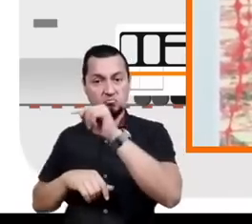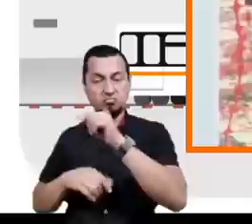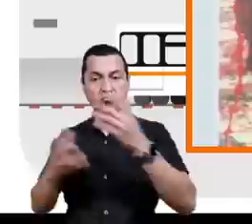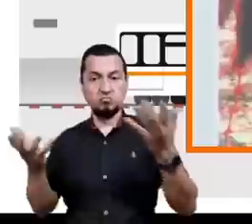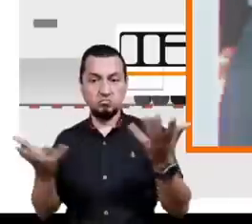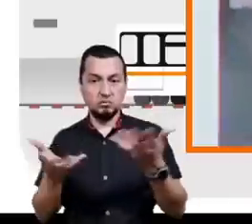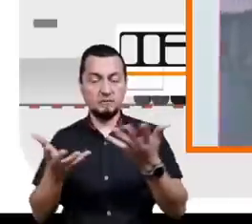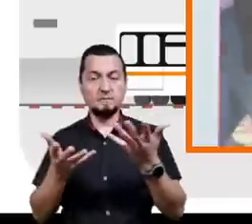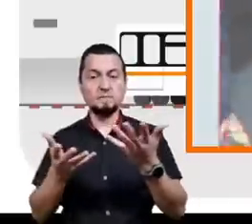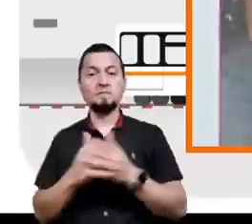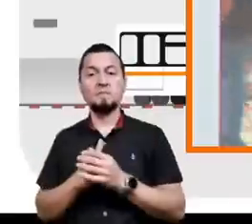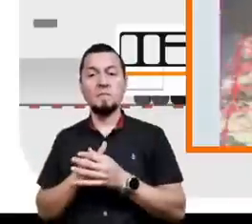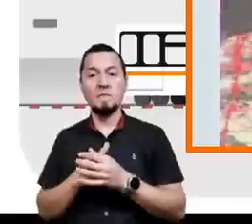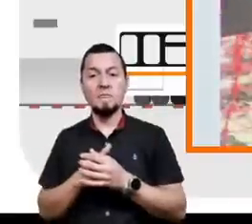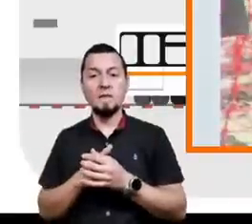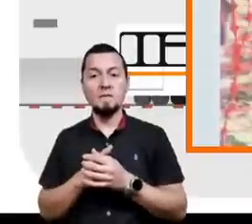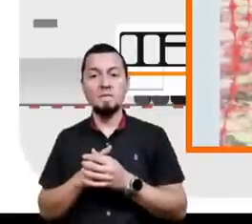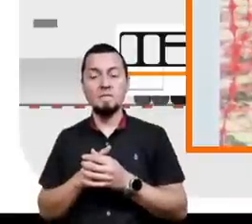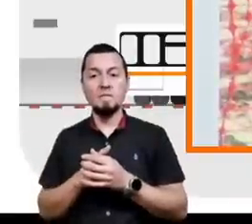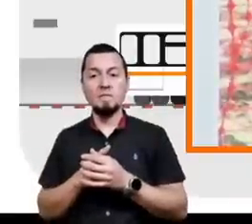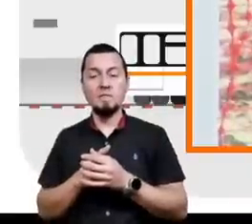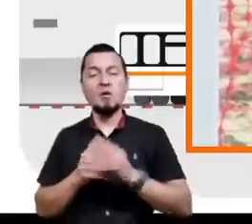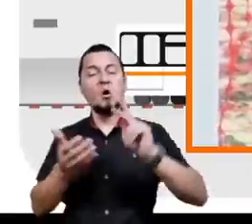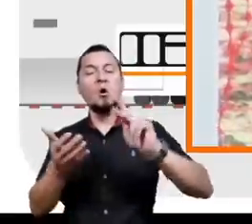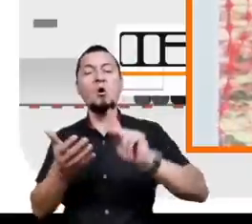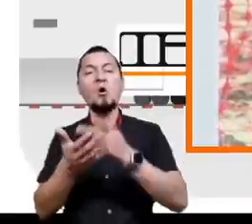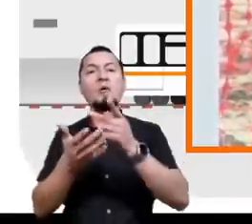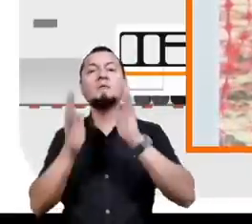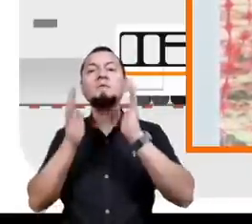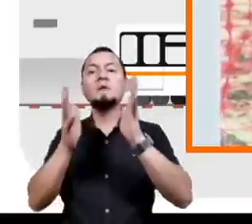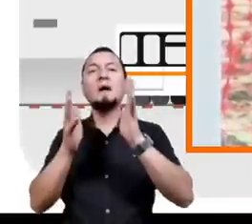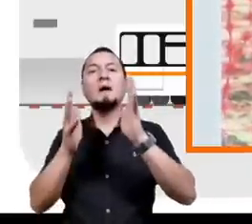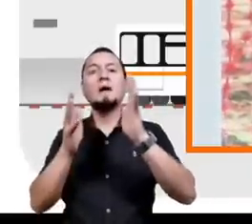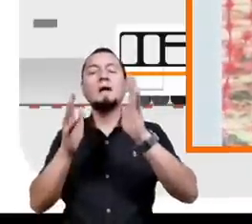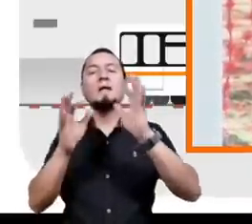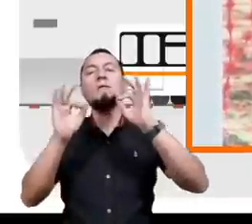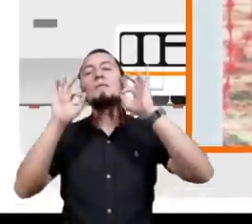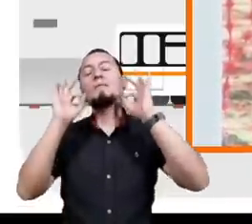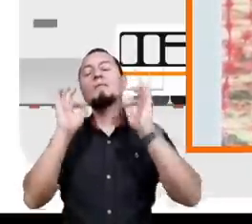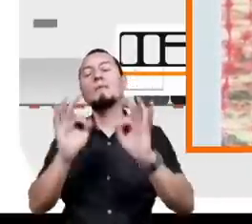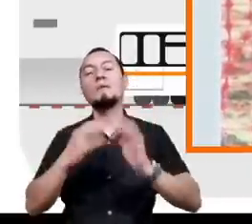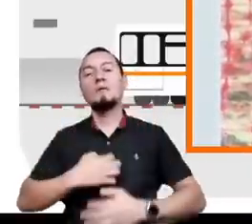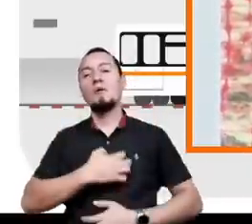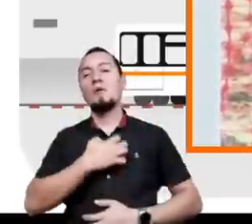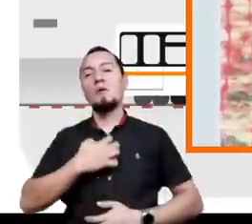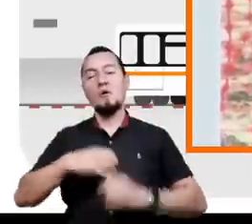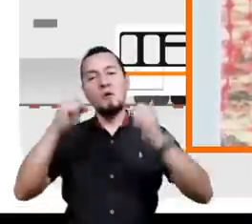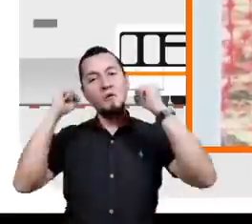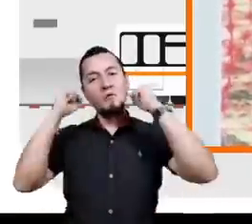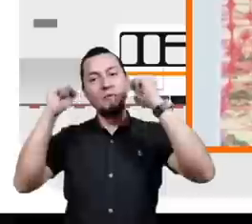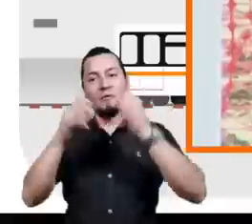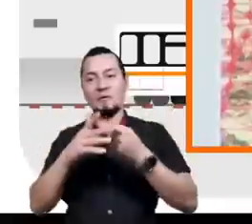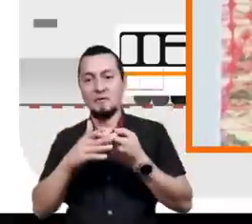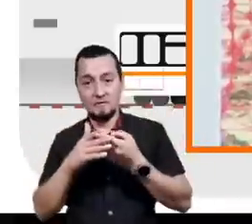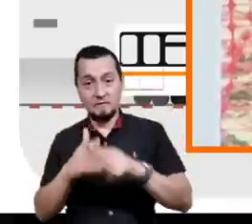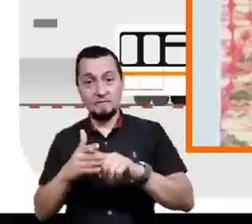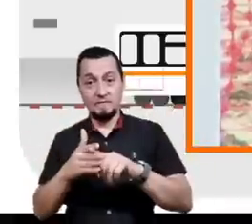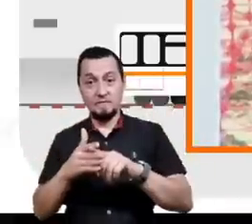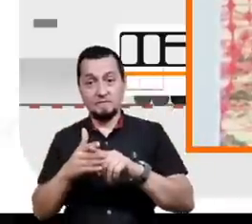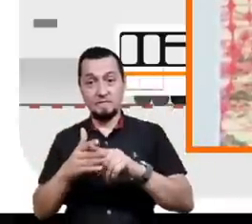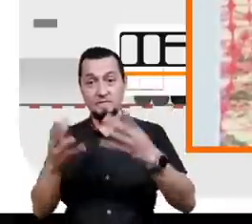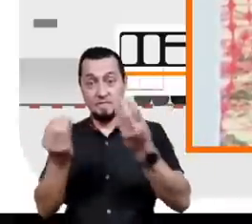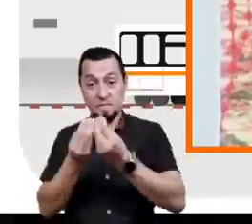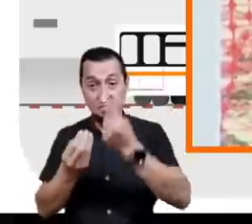y hacer una realidad este proyecto con el clásico banderazo de arranque. Y en lo personal para mí es una